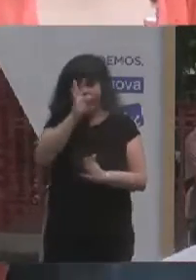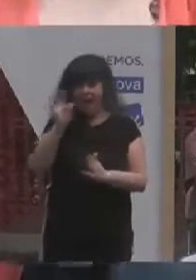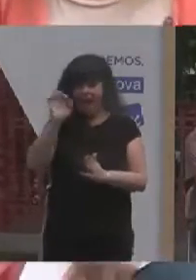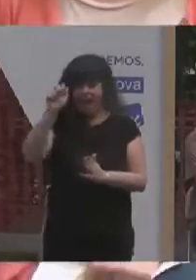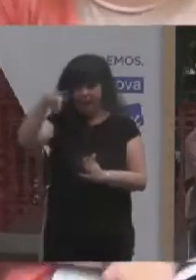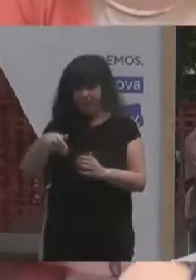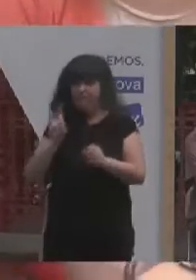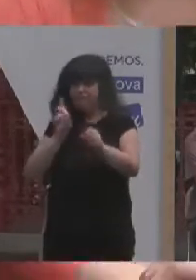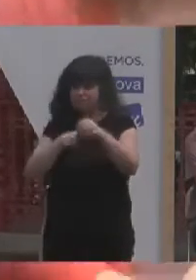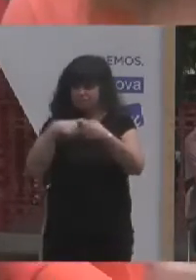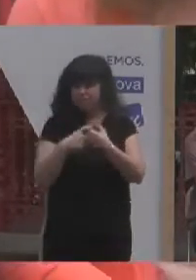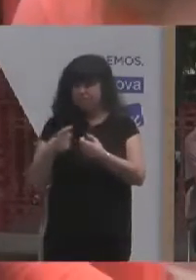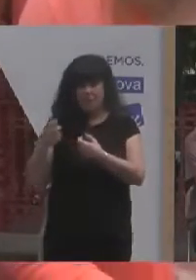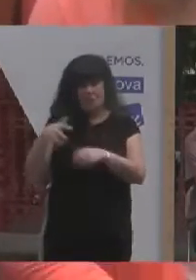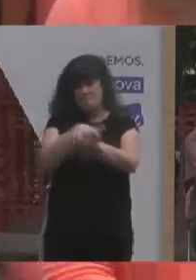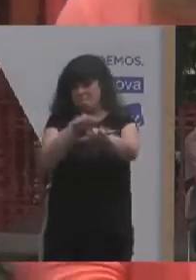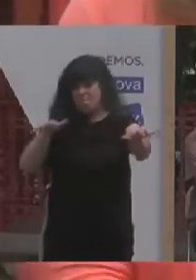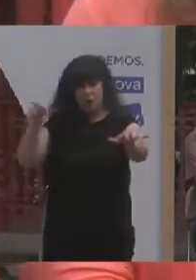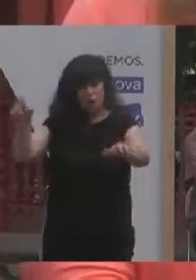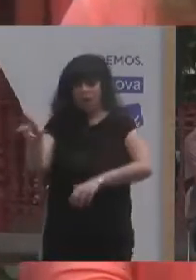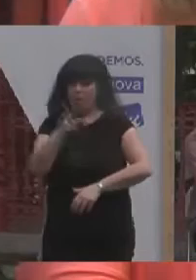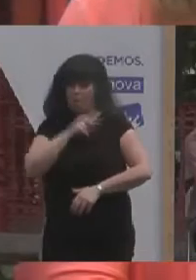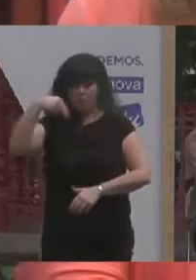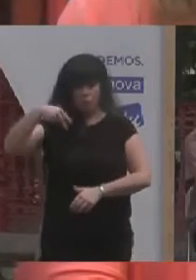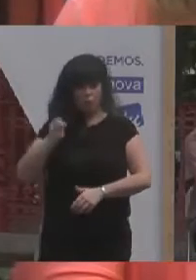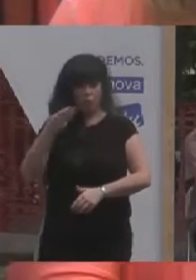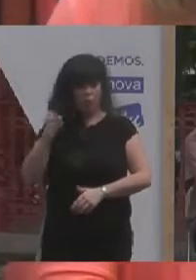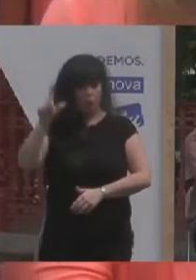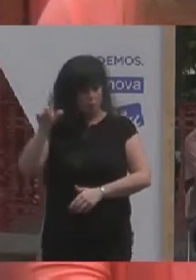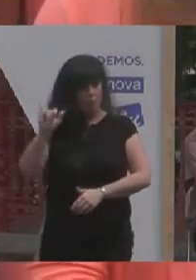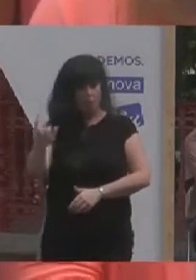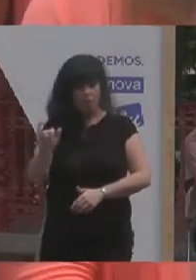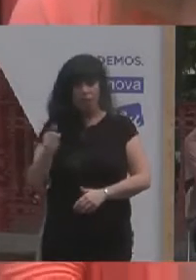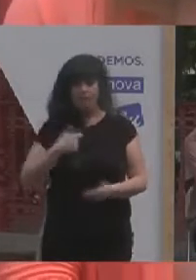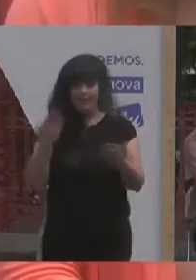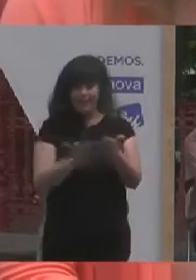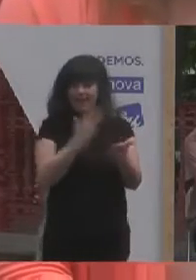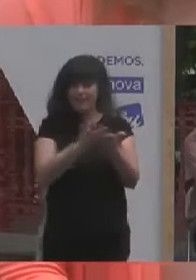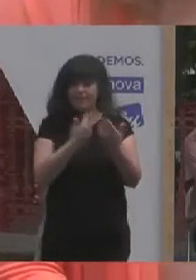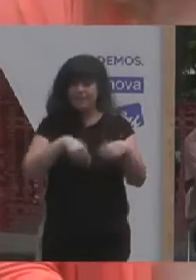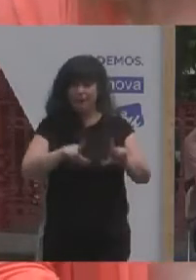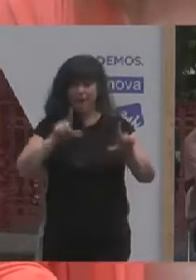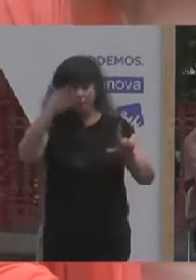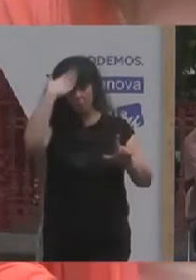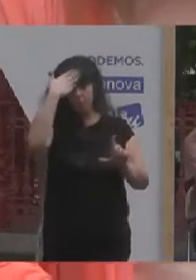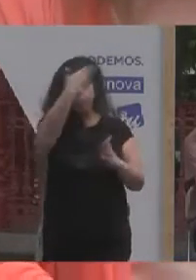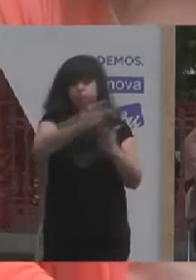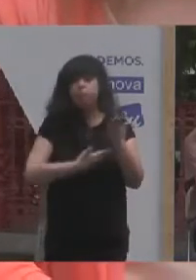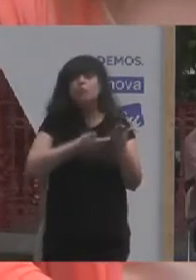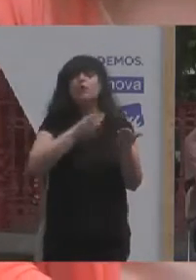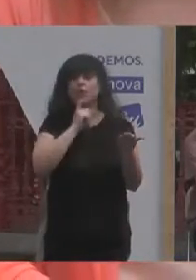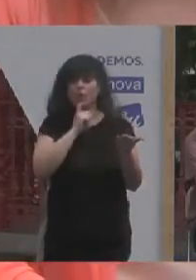a maioría deles premios Nobel, e esta revista leva na portada un reloxo, o reloxo do